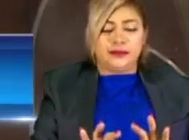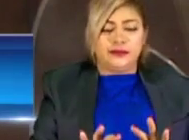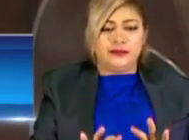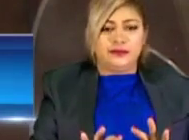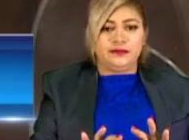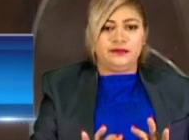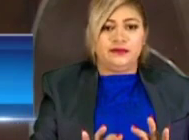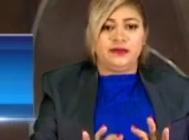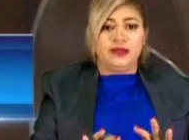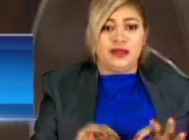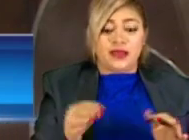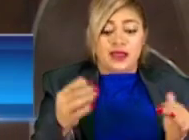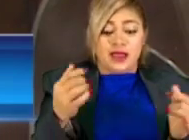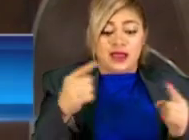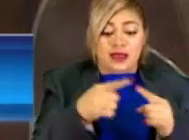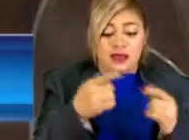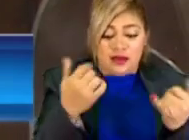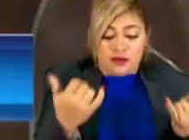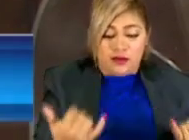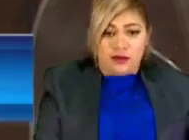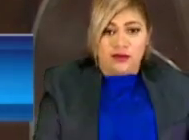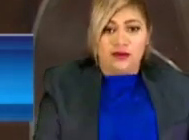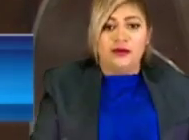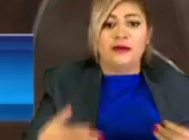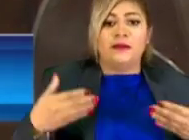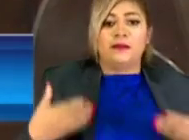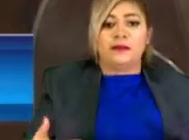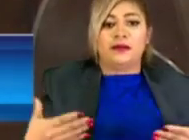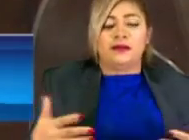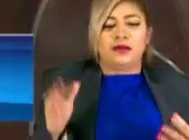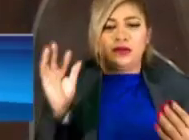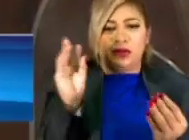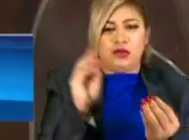A la fecha, Panamá ha recibido un total de